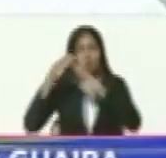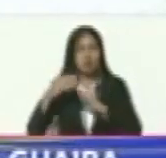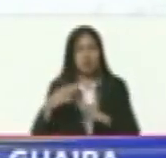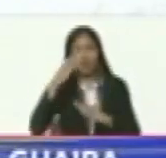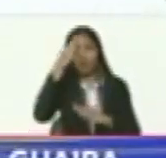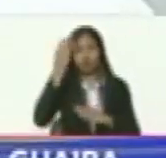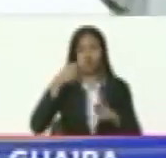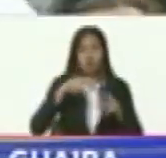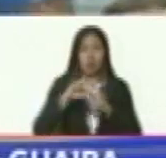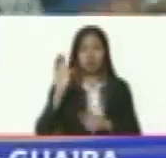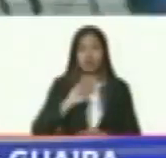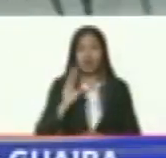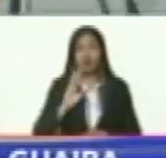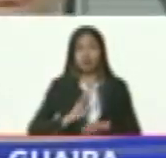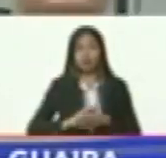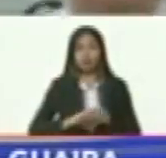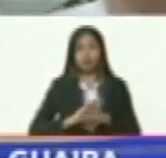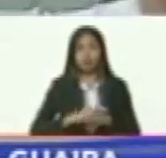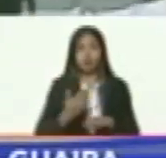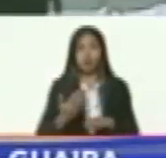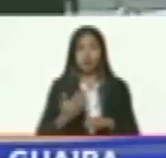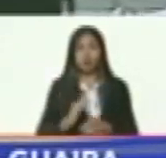de Caracas,